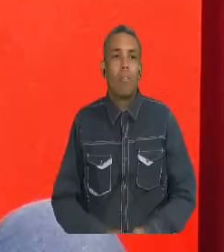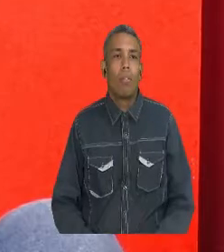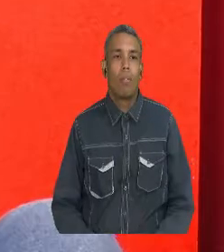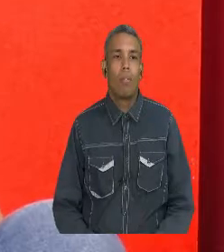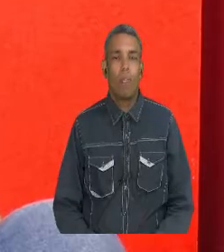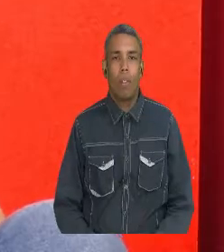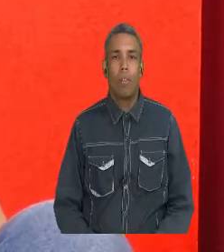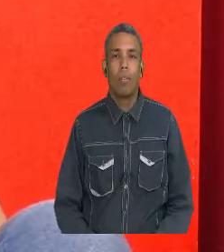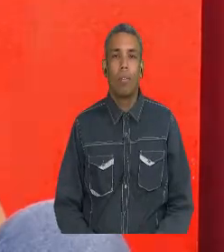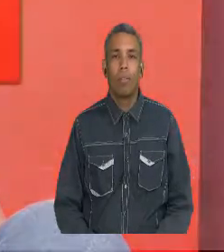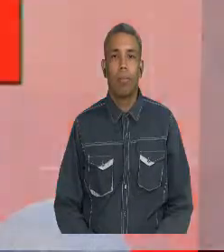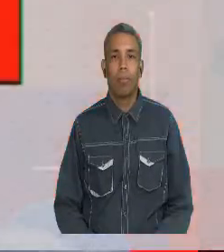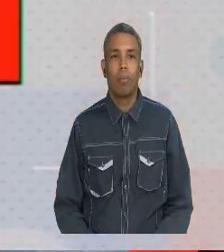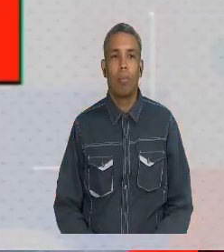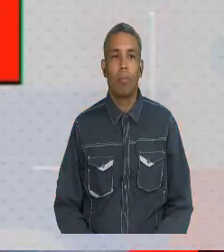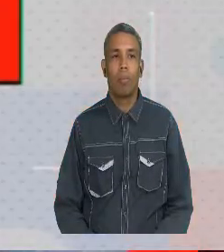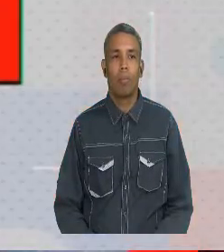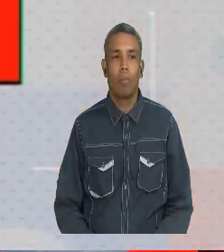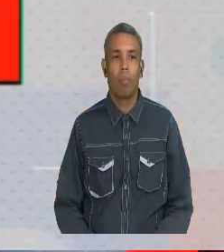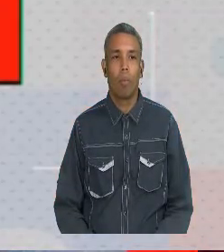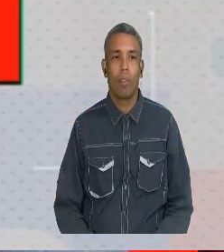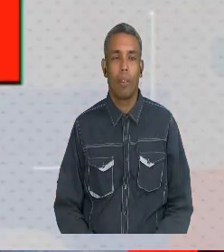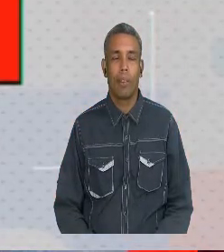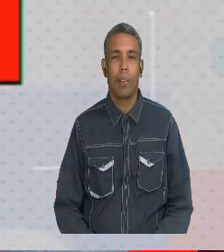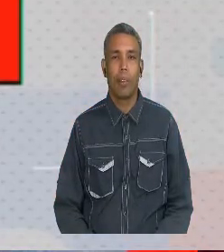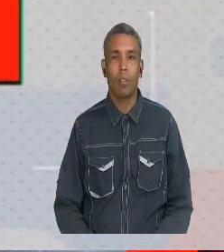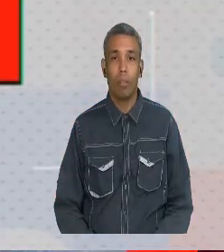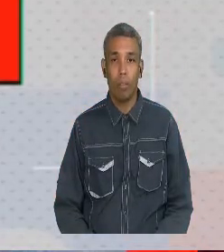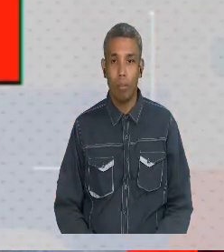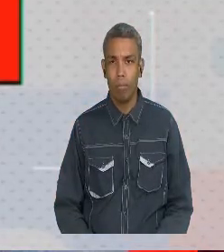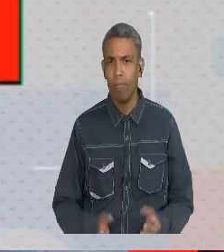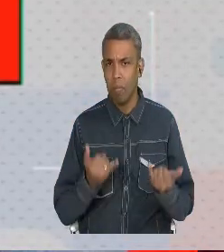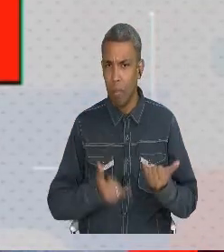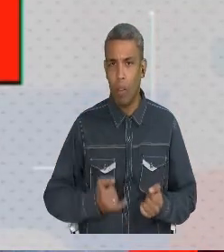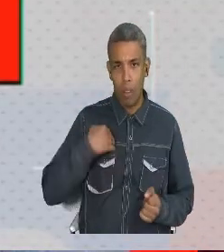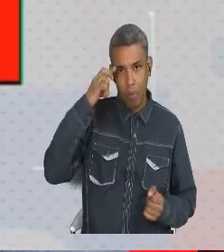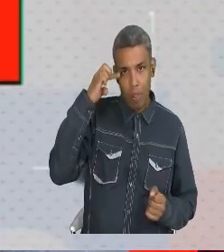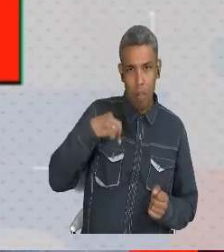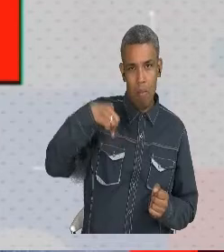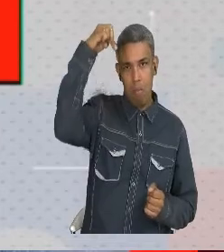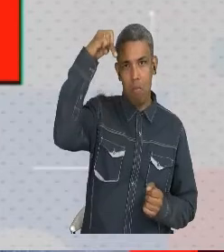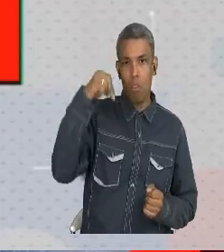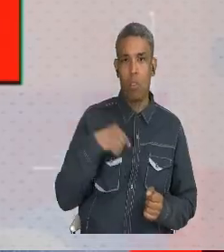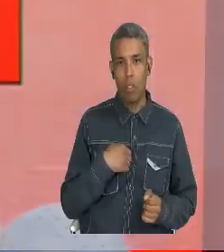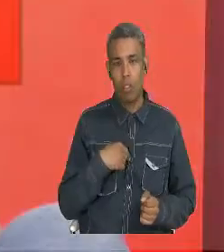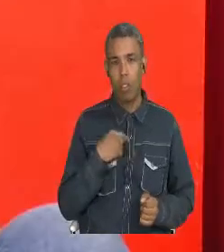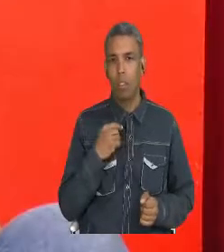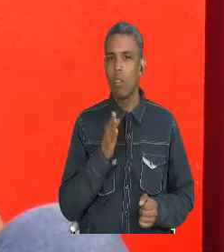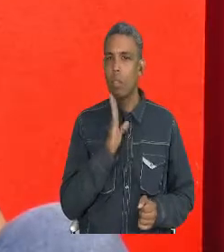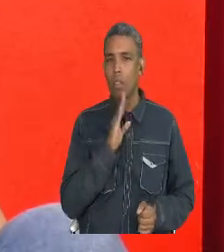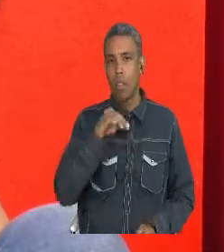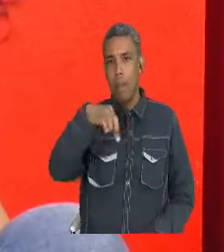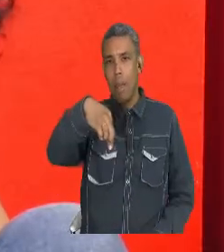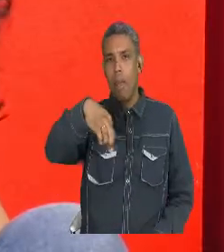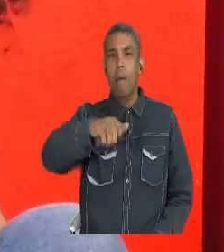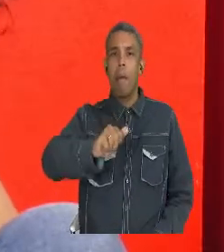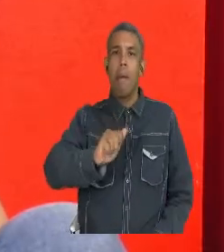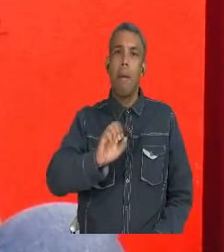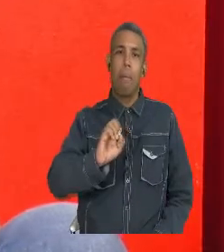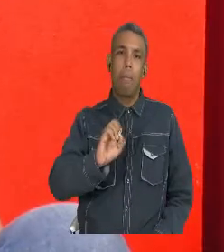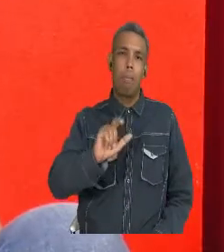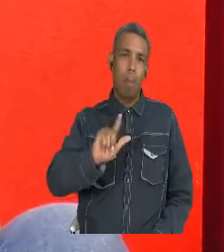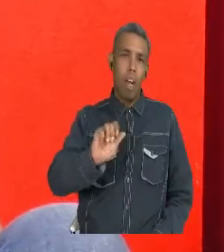Bueno, y llega nuevamente la hora de hablar con una de nuestras expertas, ella es la psicóloga Paola Rincón, que nos va a responder hoy algo que